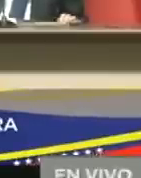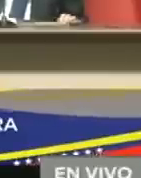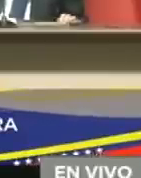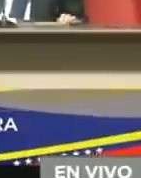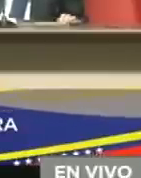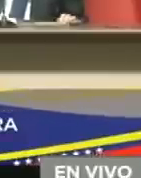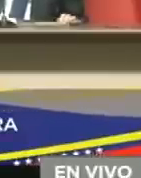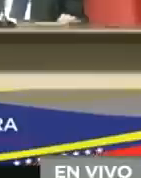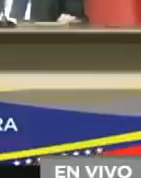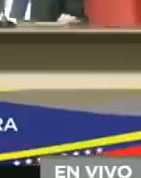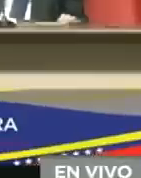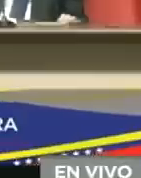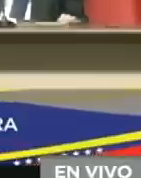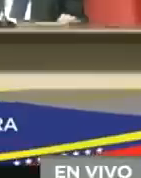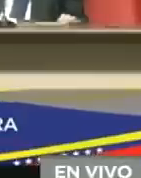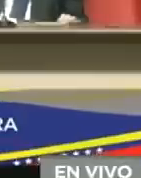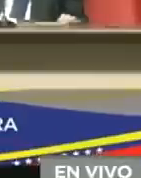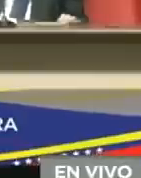İlk soru.